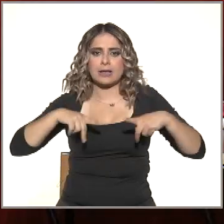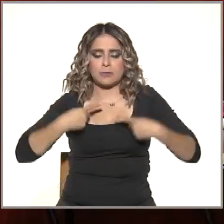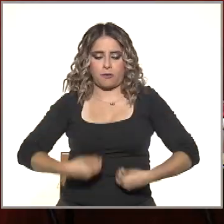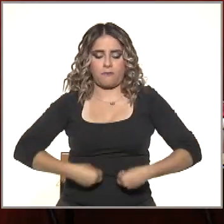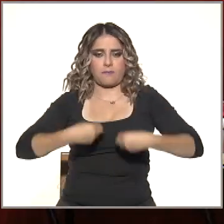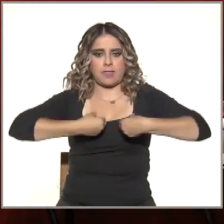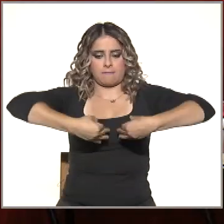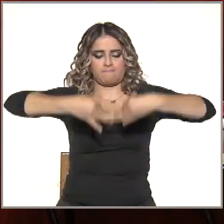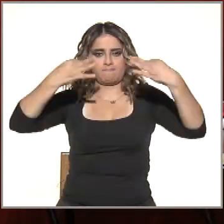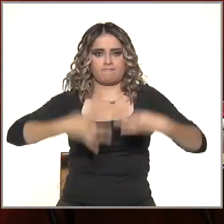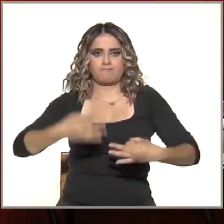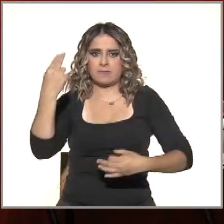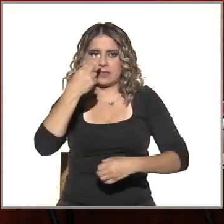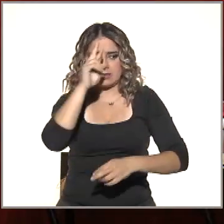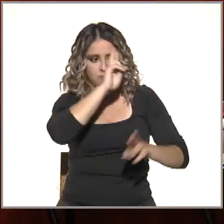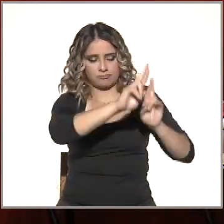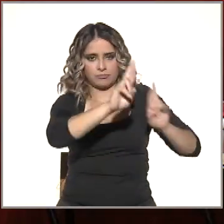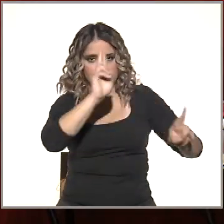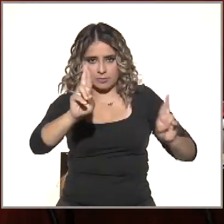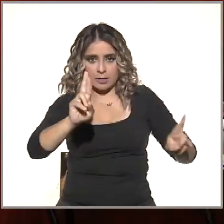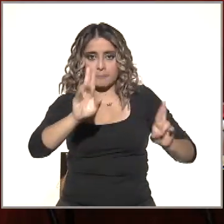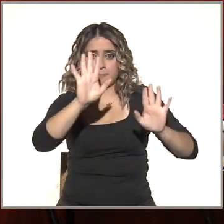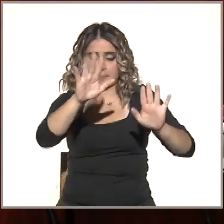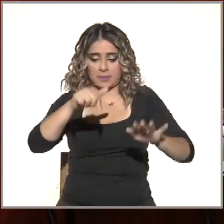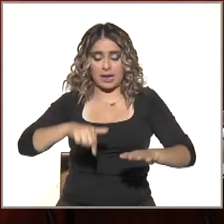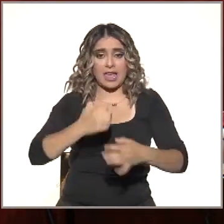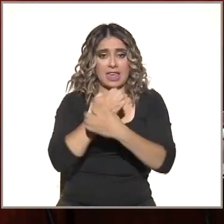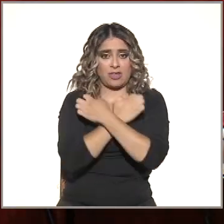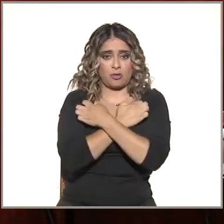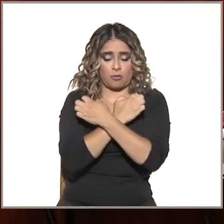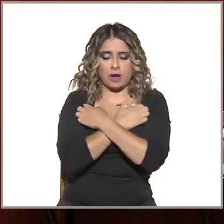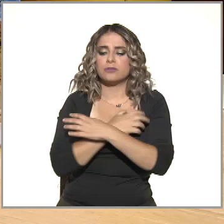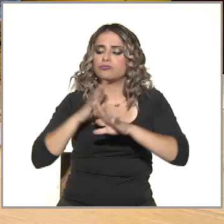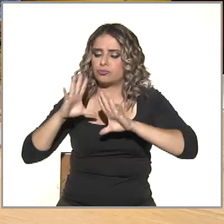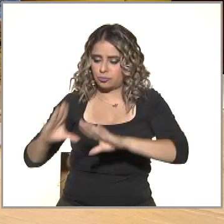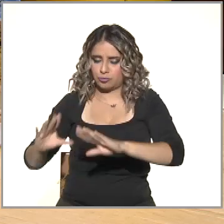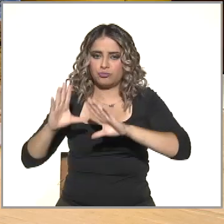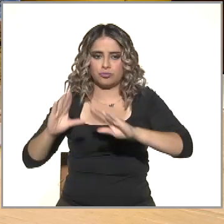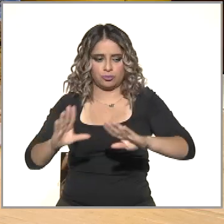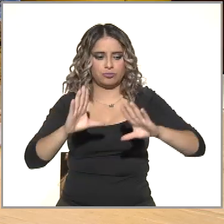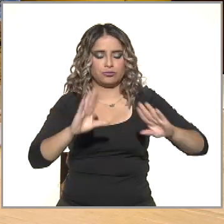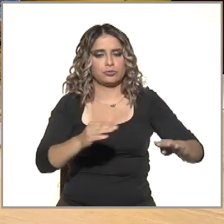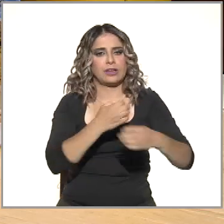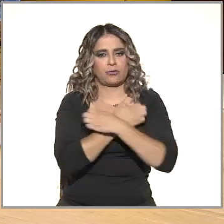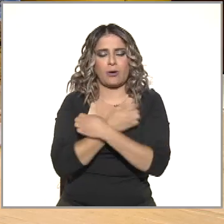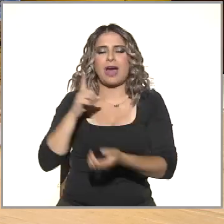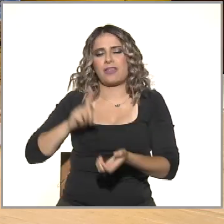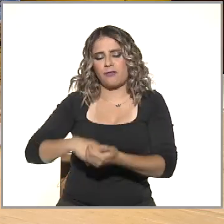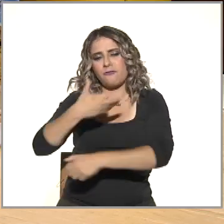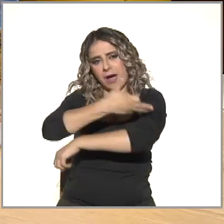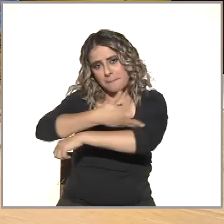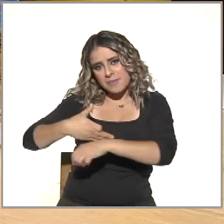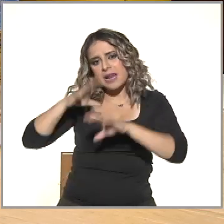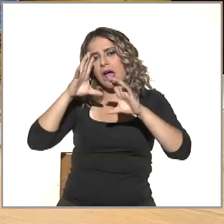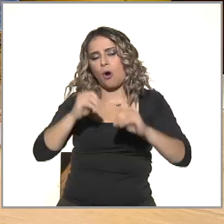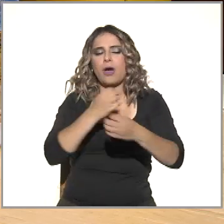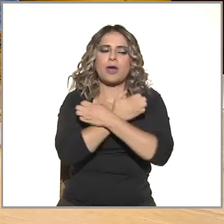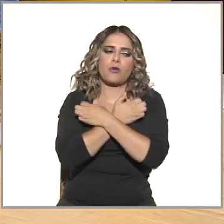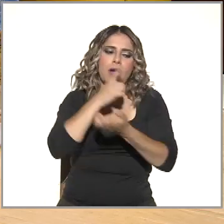tal manera que en nuestra educación sí forma parte de la educación familiar o en la educación